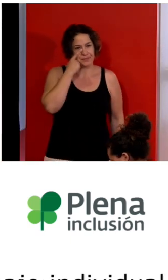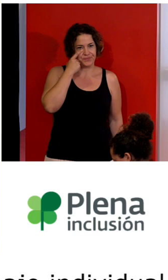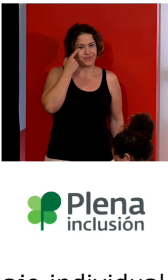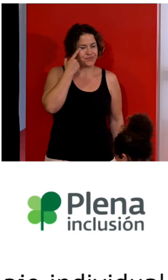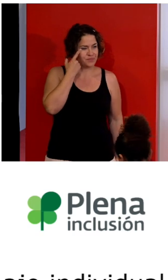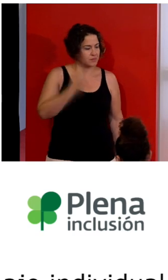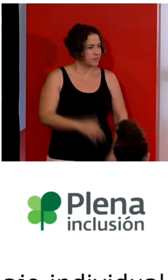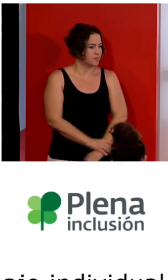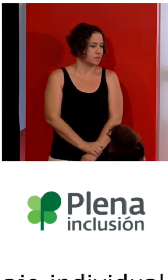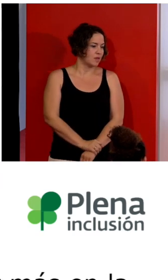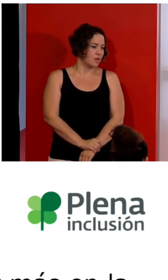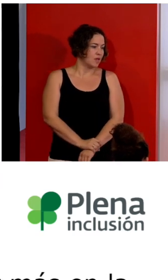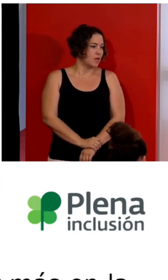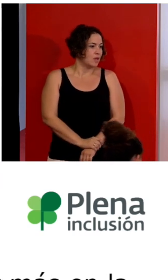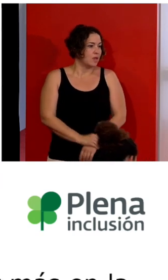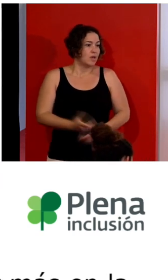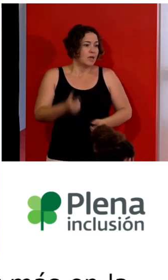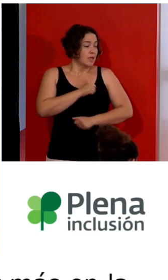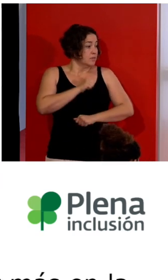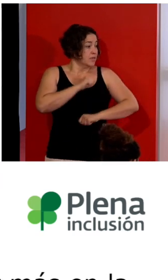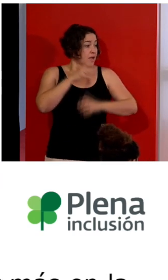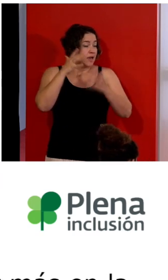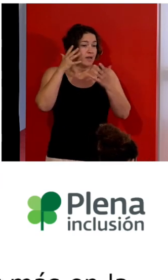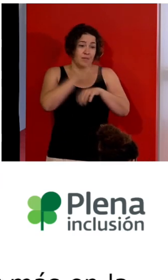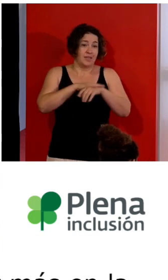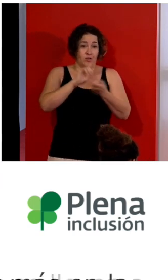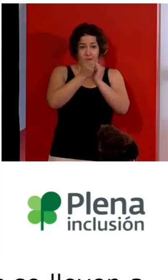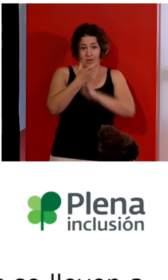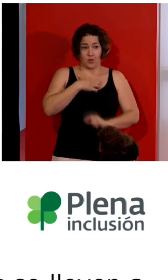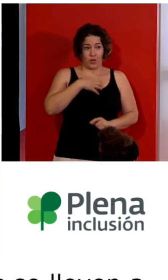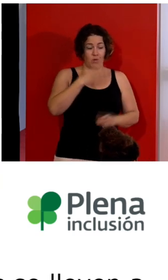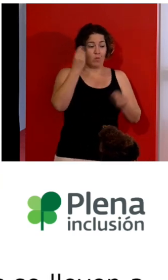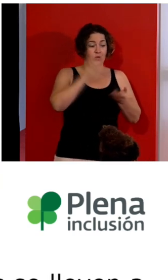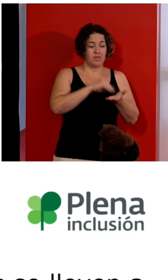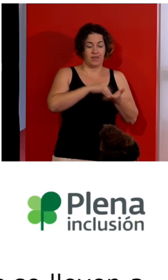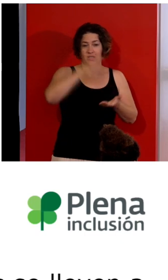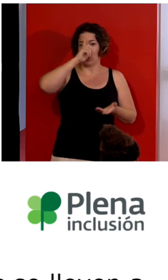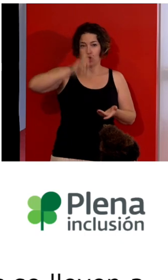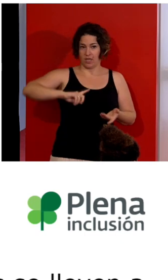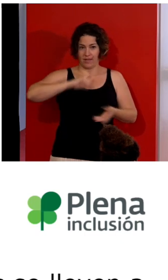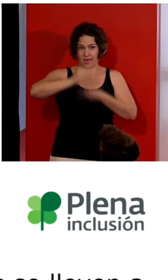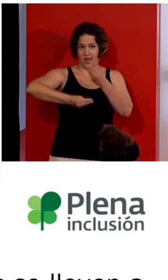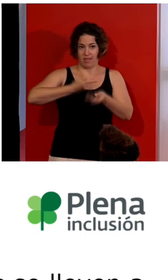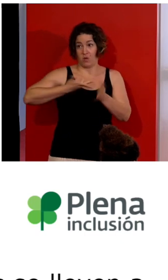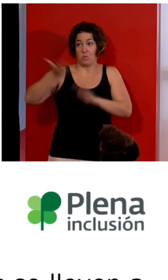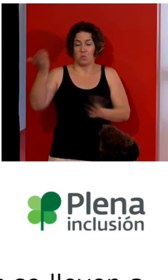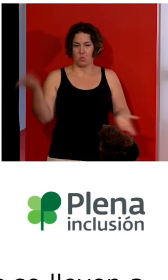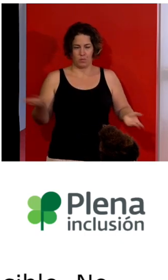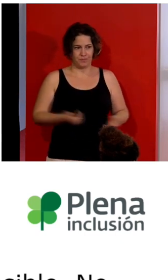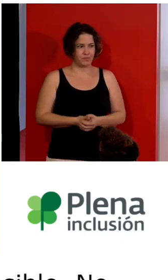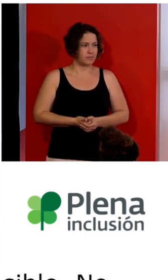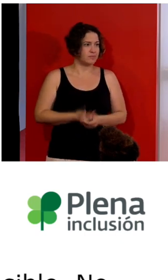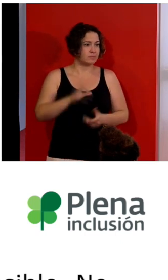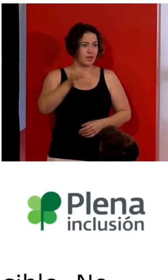la manera más adecuada posible. No podemos esperar a que la administración cambie porque en muchos casos no sabe cómo ni hacia dónde tiene que cambiar. Es cierto